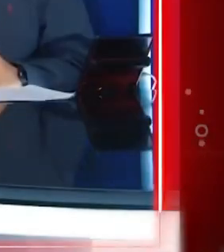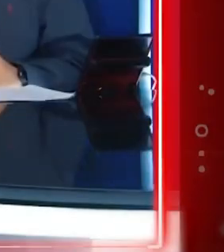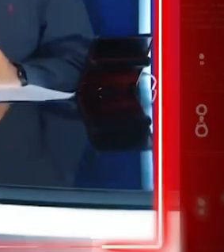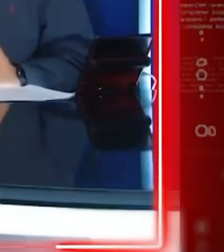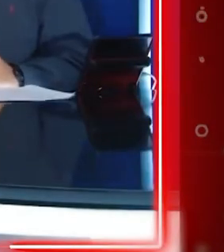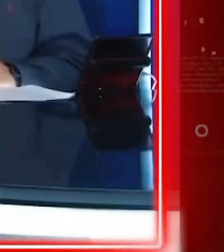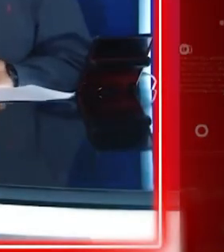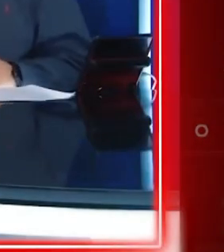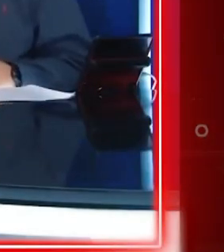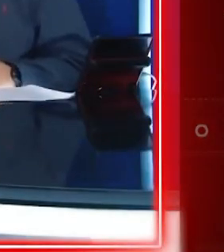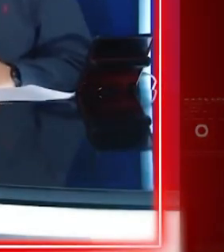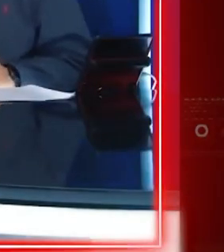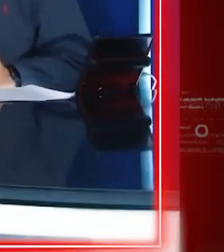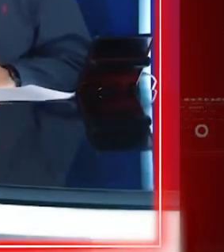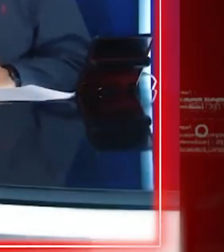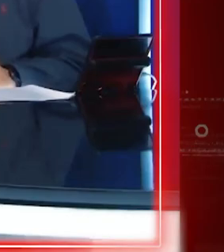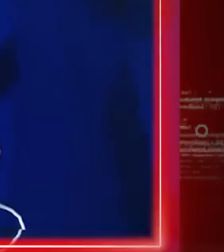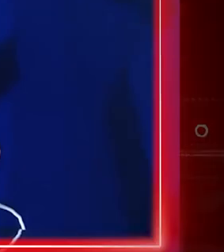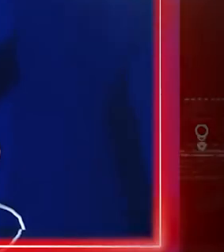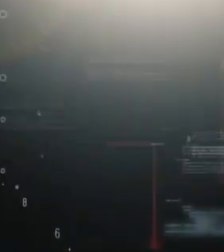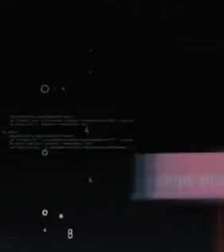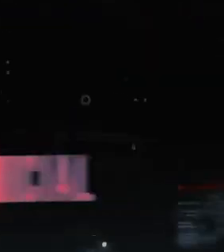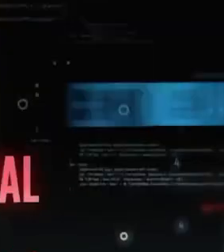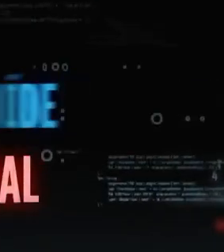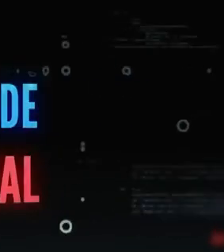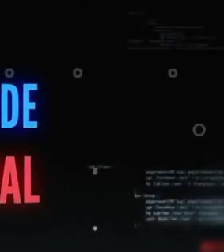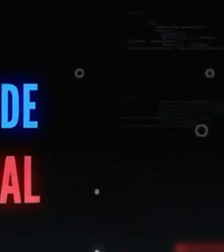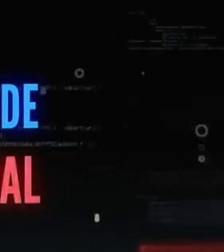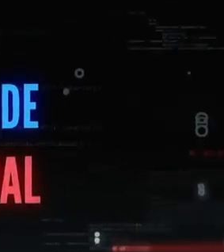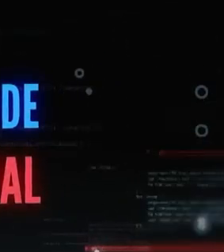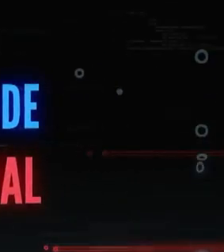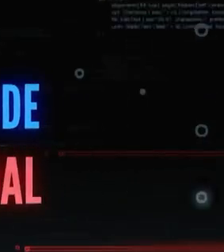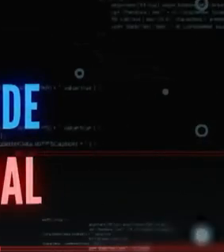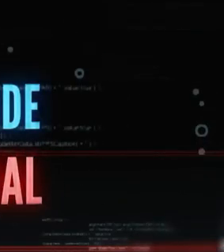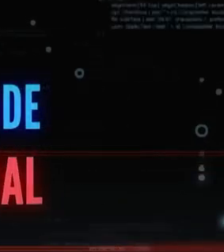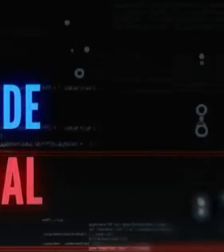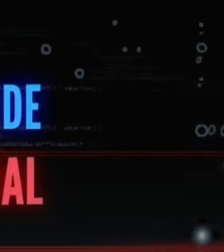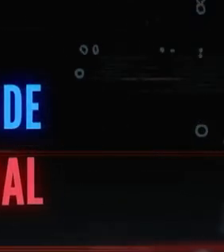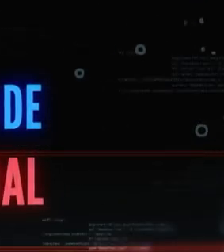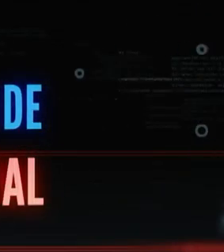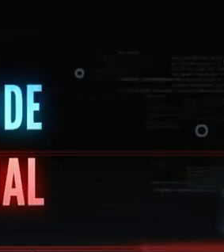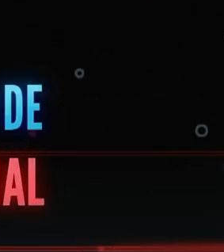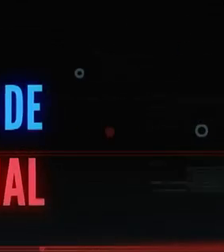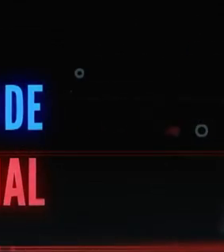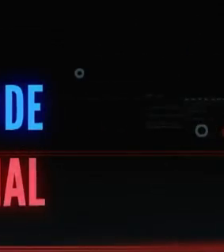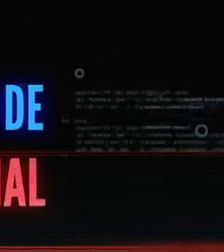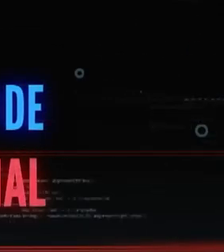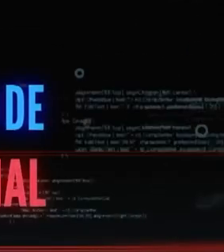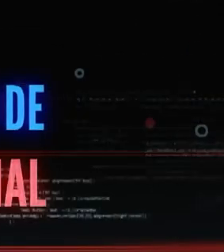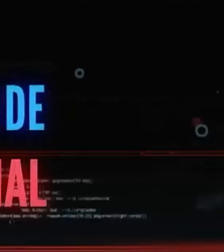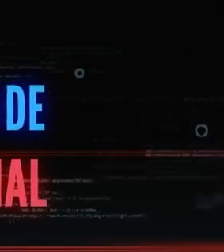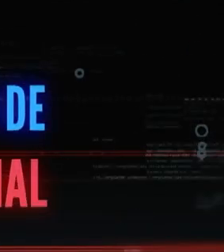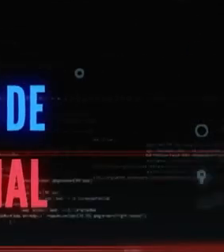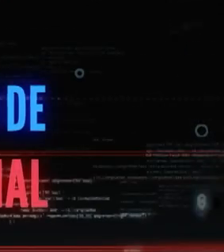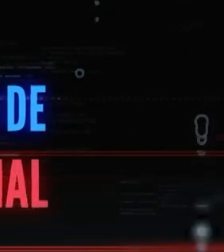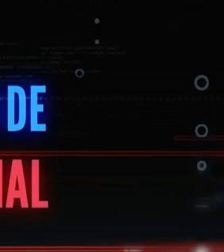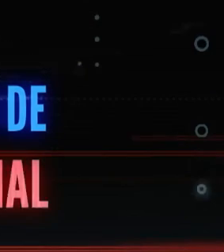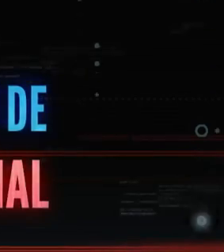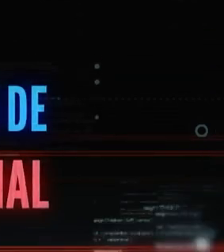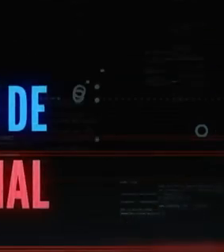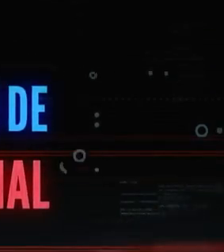¿Cómo acabas con alguien? Déjalo quebrado. Mentiras contra la extinción de fideicomisos del Poder